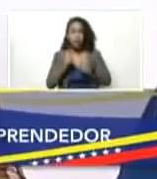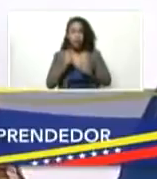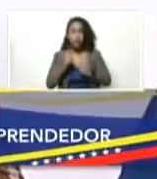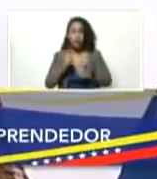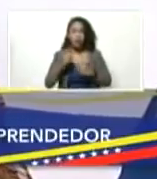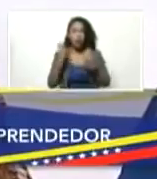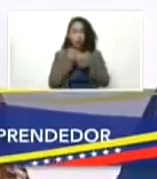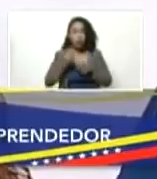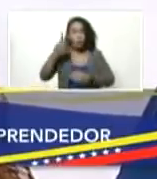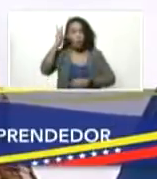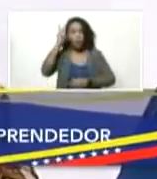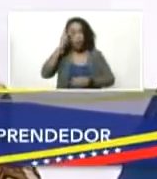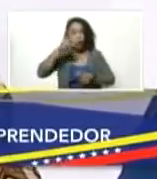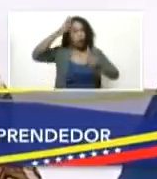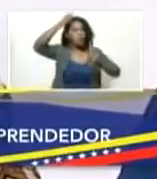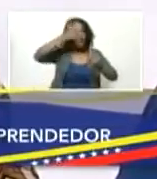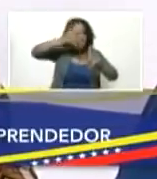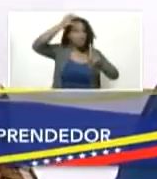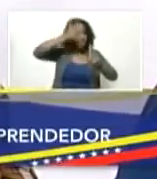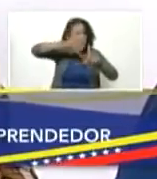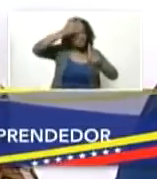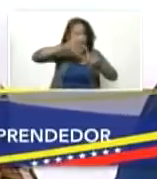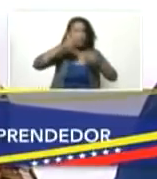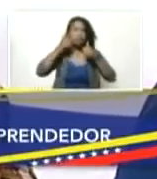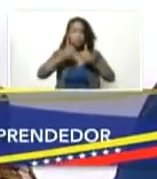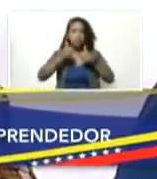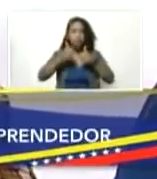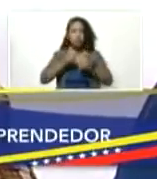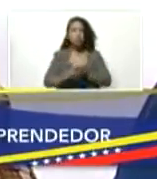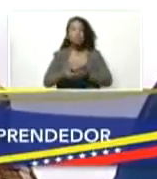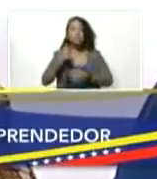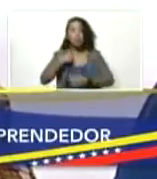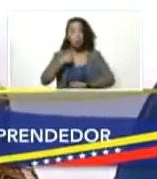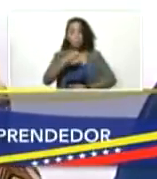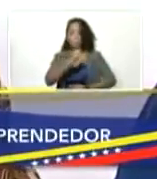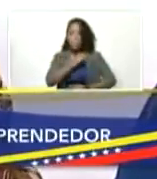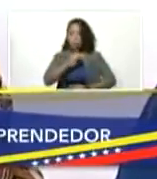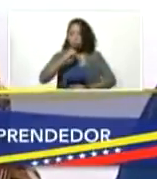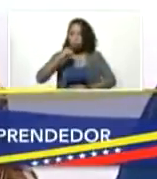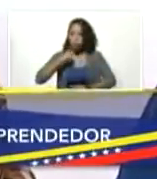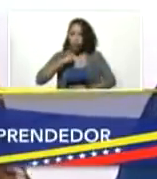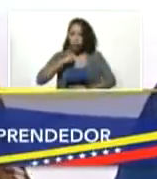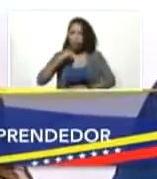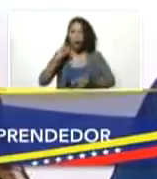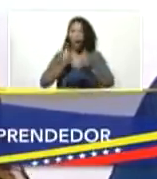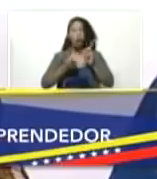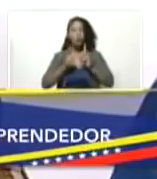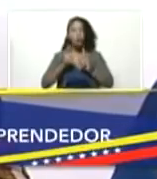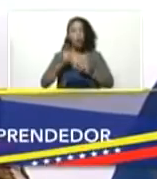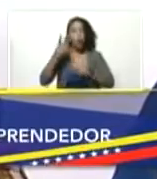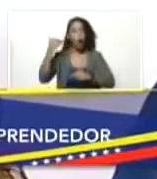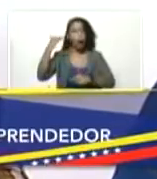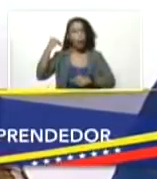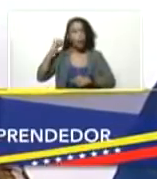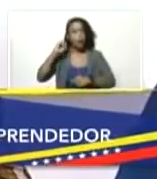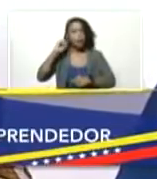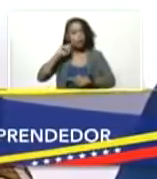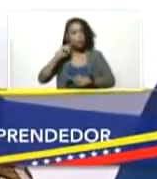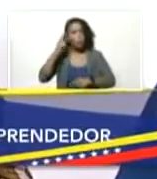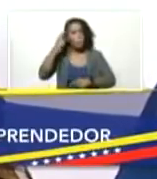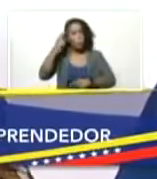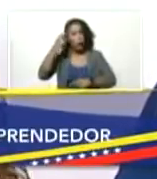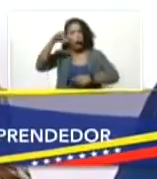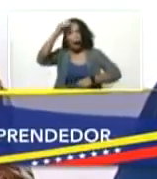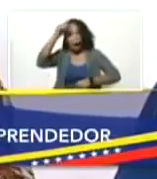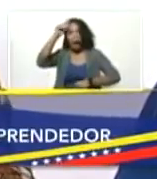profesoras que nos han dado una buena orientación. Y yo particularmente, presidente, refresqué muchos conocimientos que tenía, porque el emprendimiento